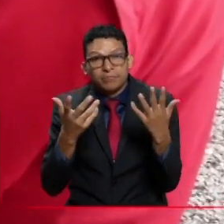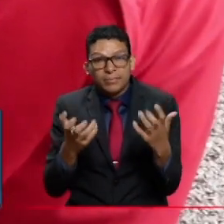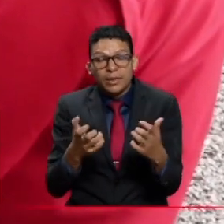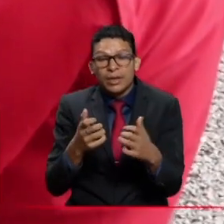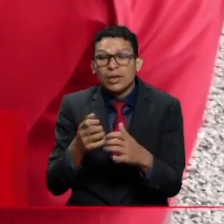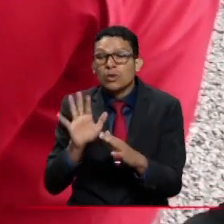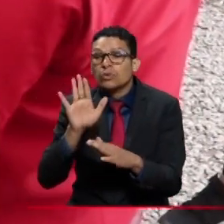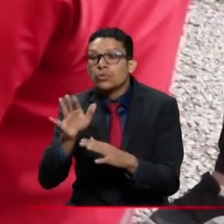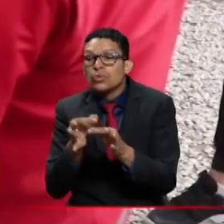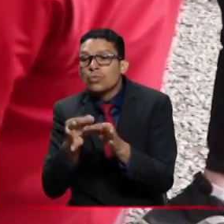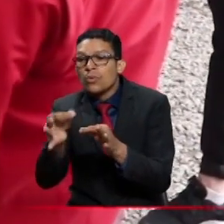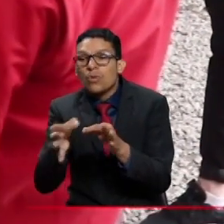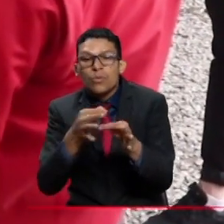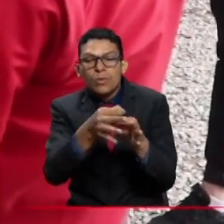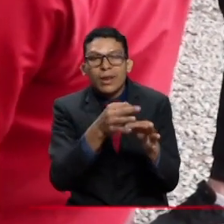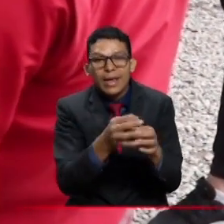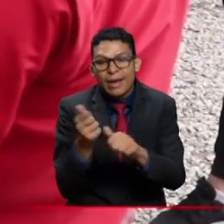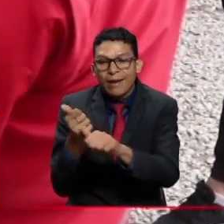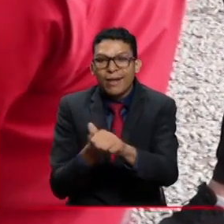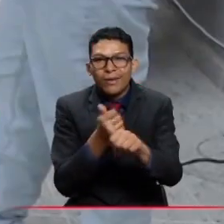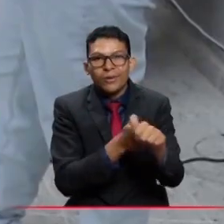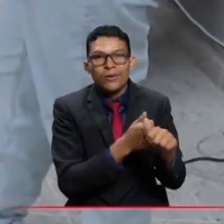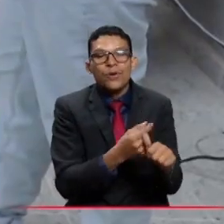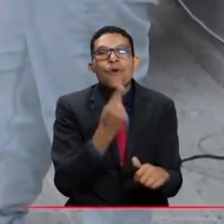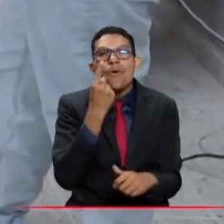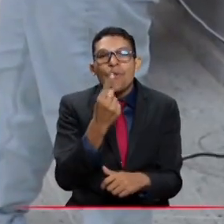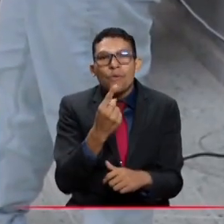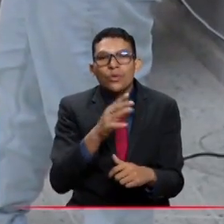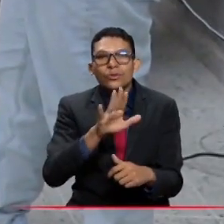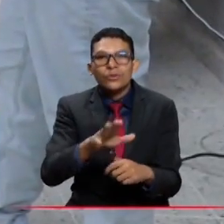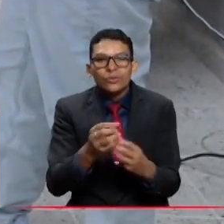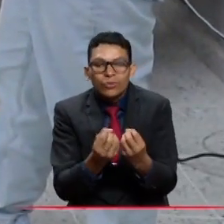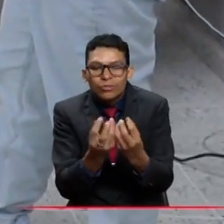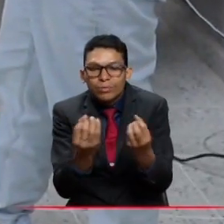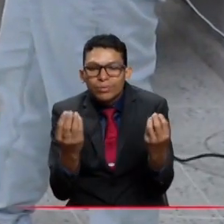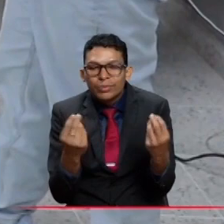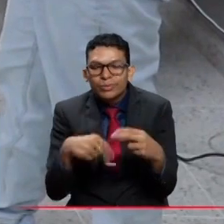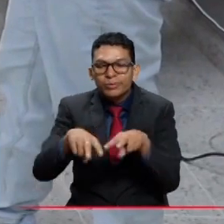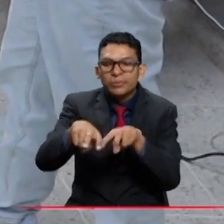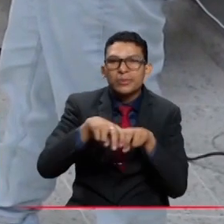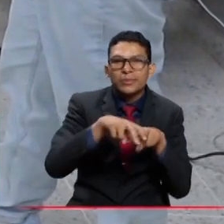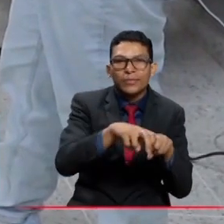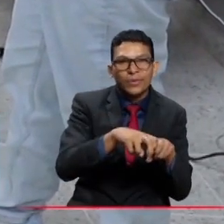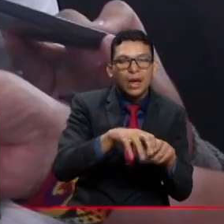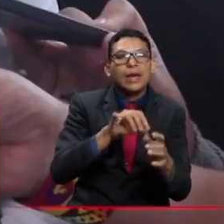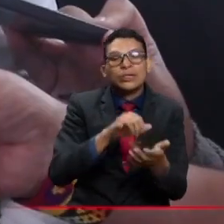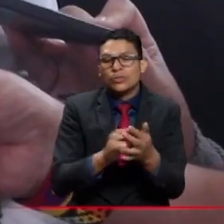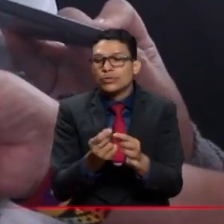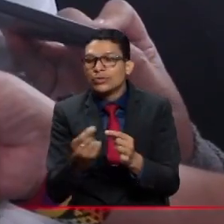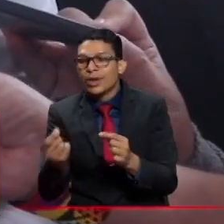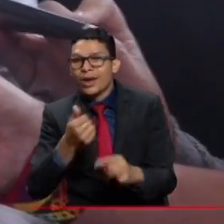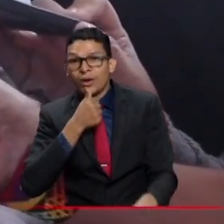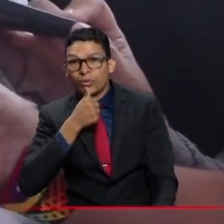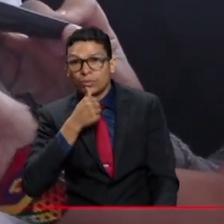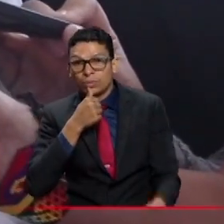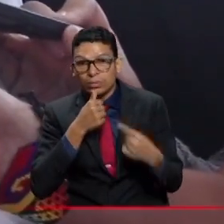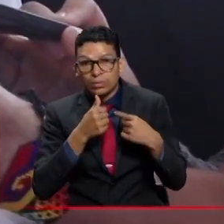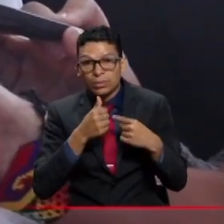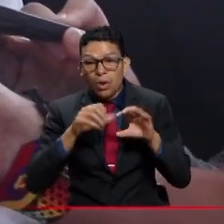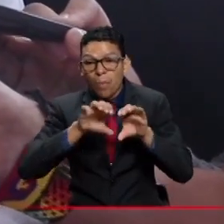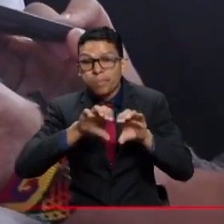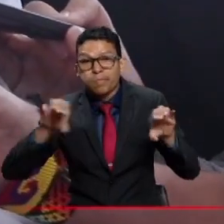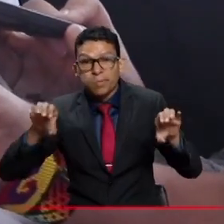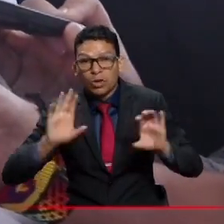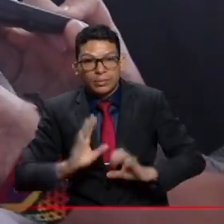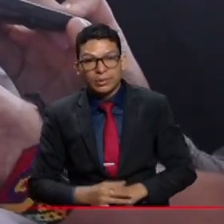haya un vivero municipal para el tema de fortalecer las cuencas hidrográficas. El agua no tiene que ver con tubos,